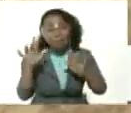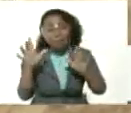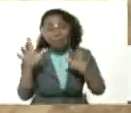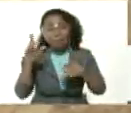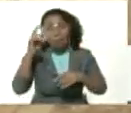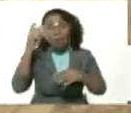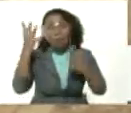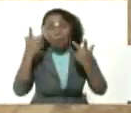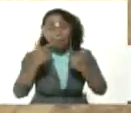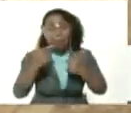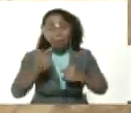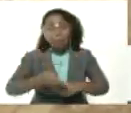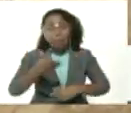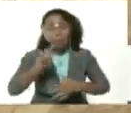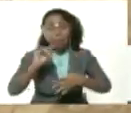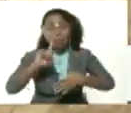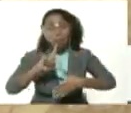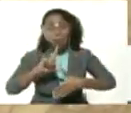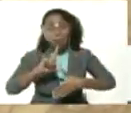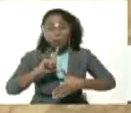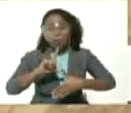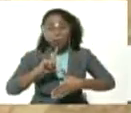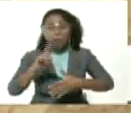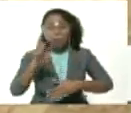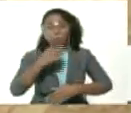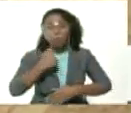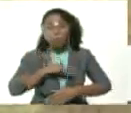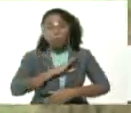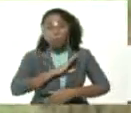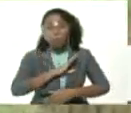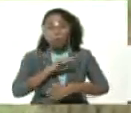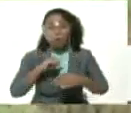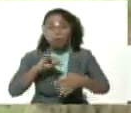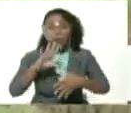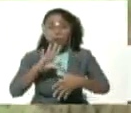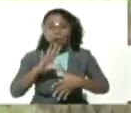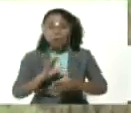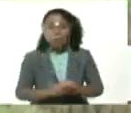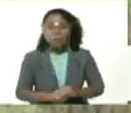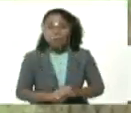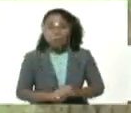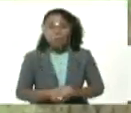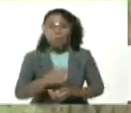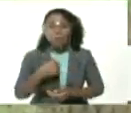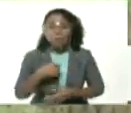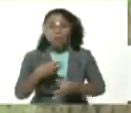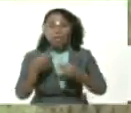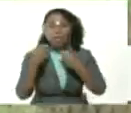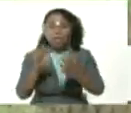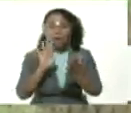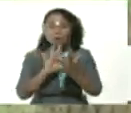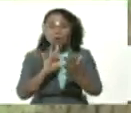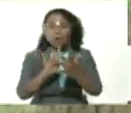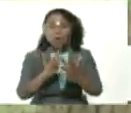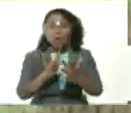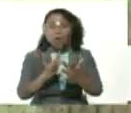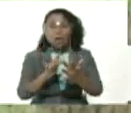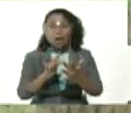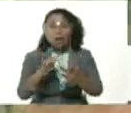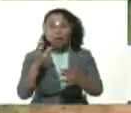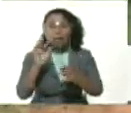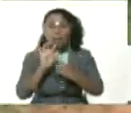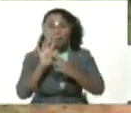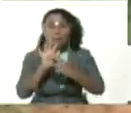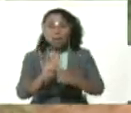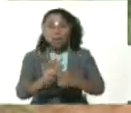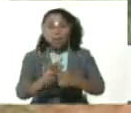criollo latinoamericano, es un criollo nuestro americano, presidente. Le voy a dar el pase en este momento al